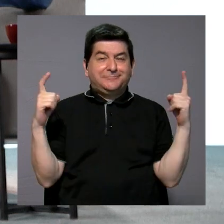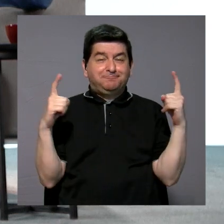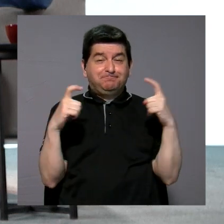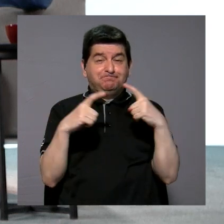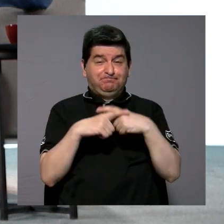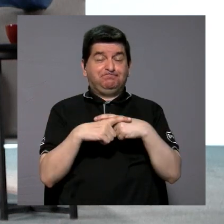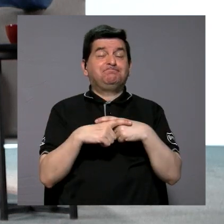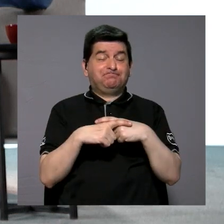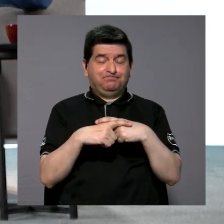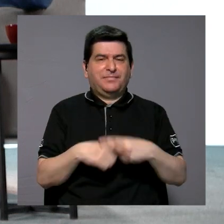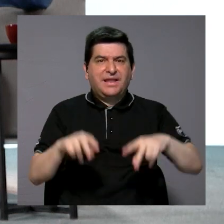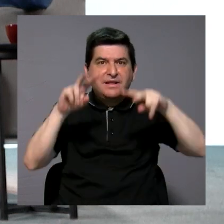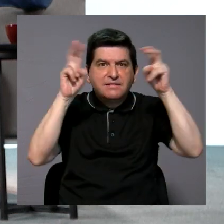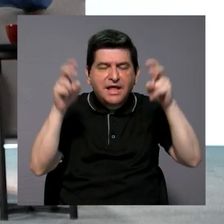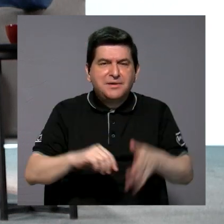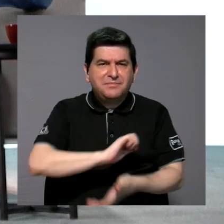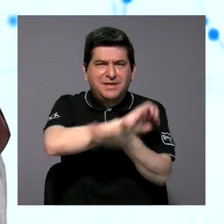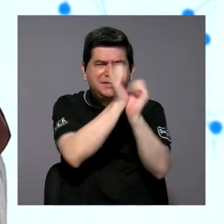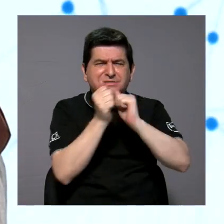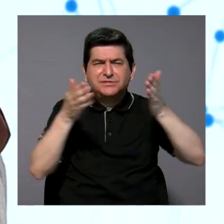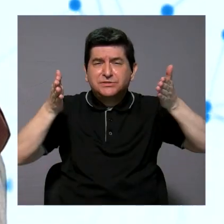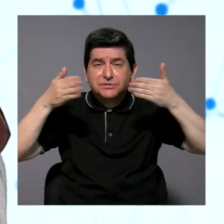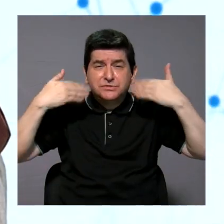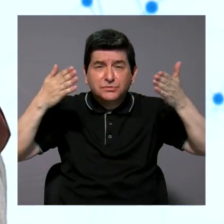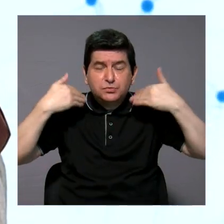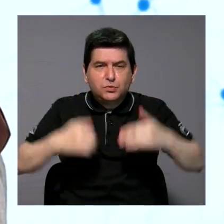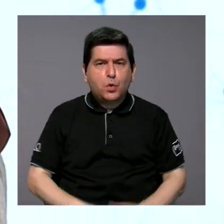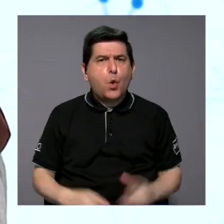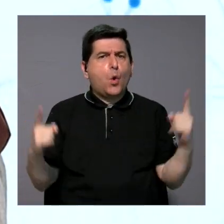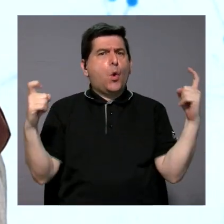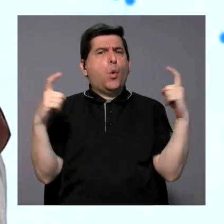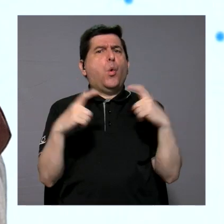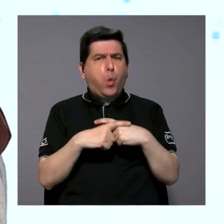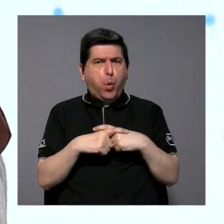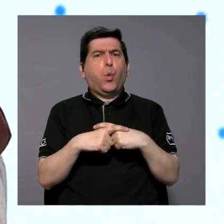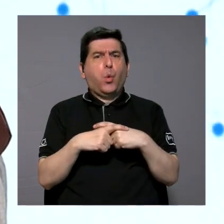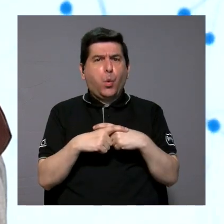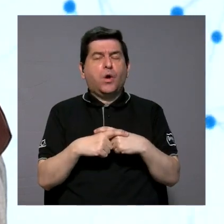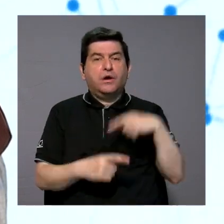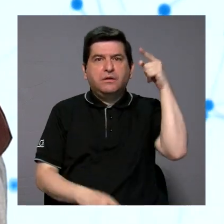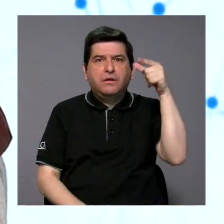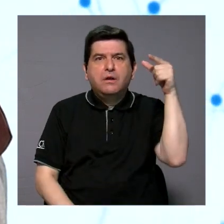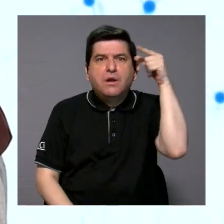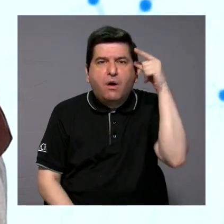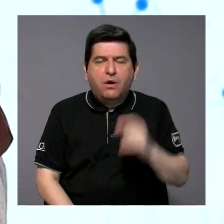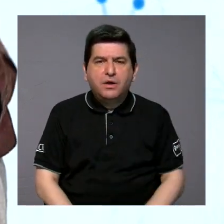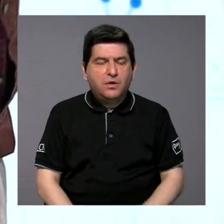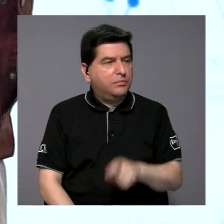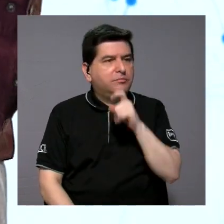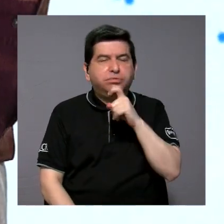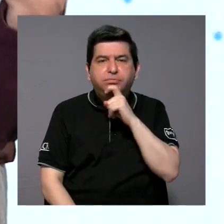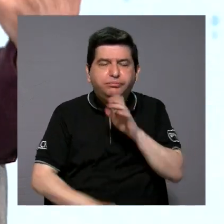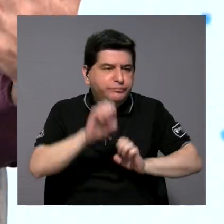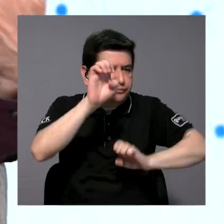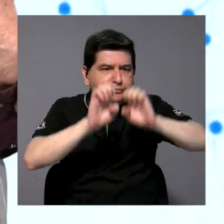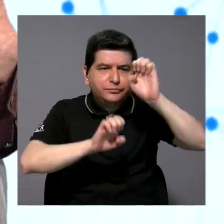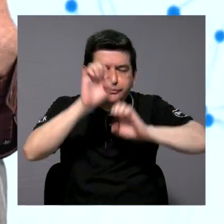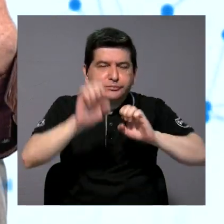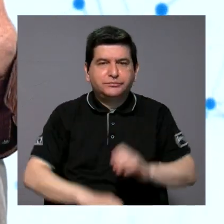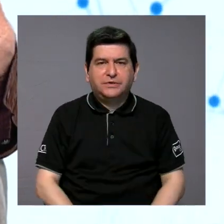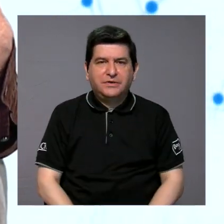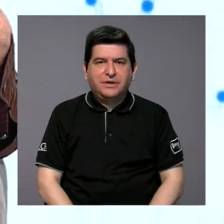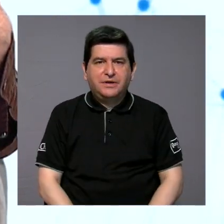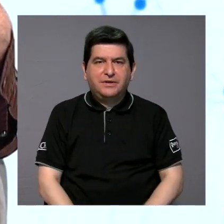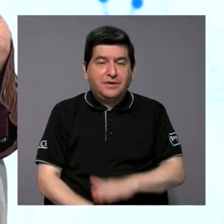las cosas, porque temas como cambio climático, que son tan complejos, pues evidentemente resulta muy difícil evaluarlo en toda